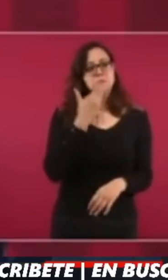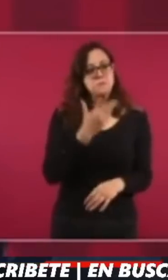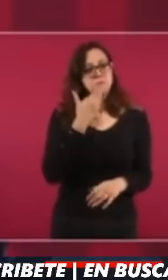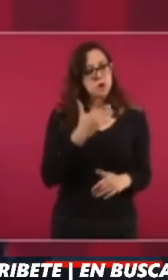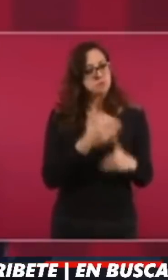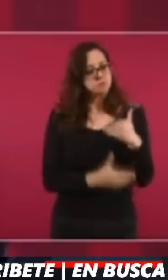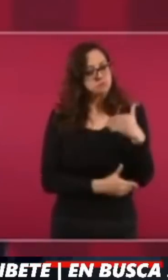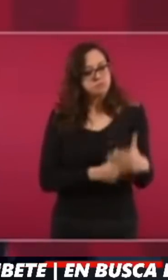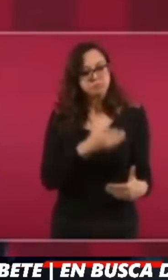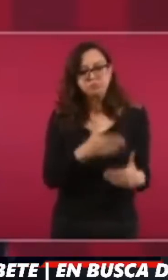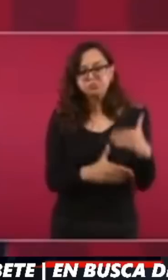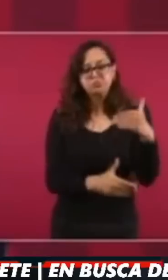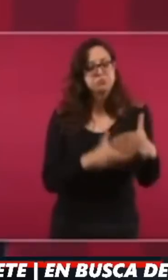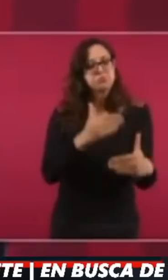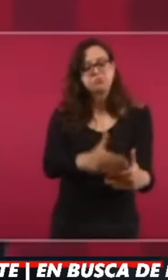porque